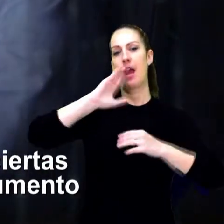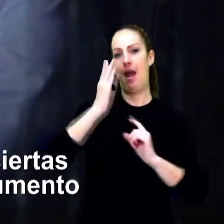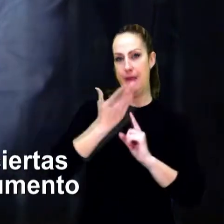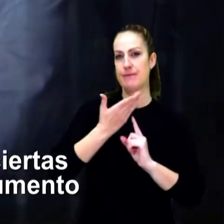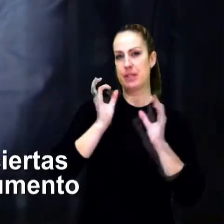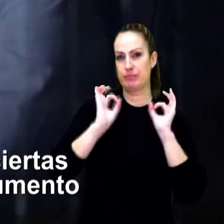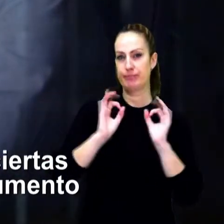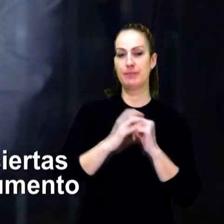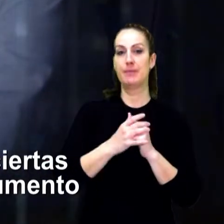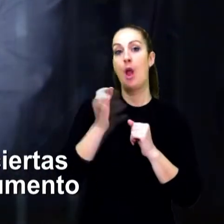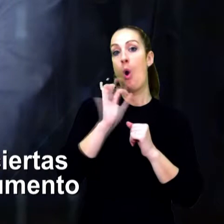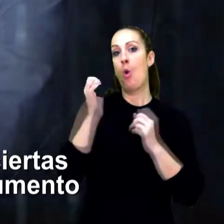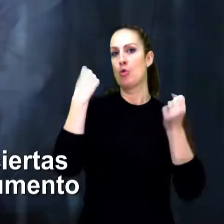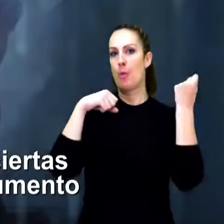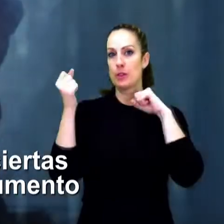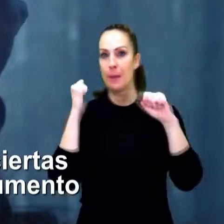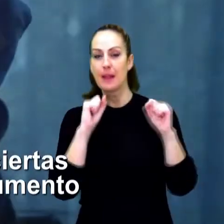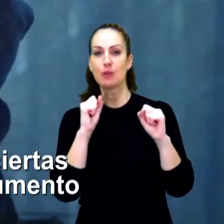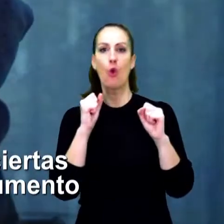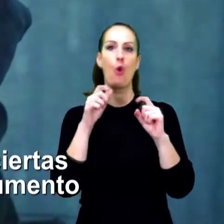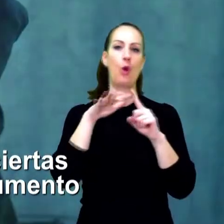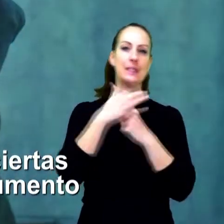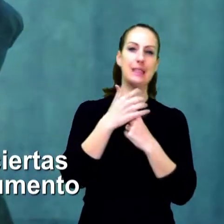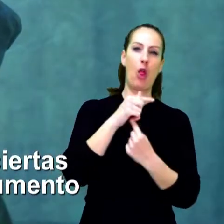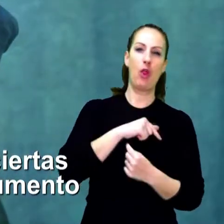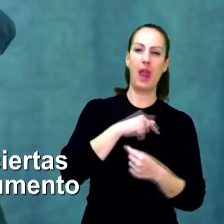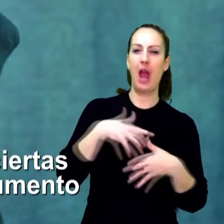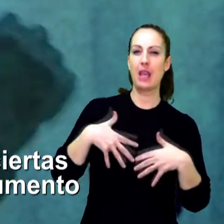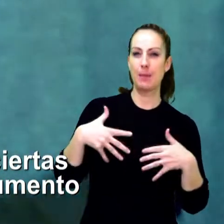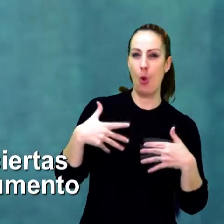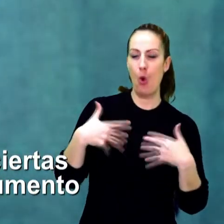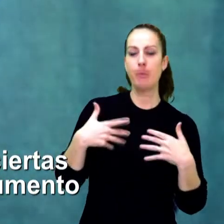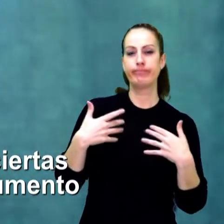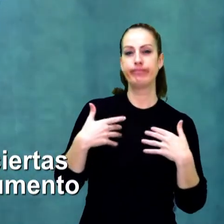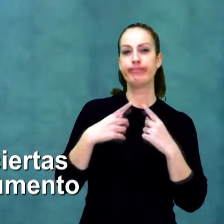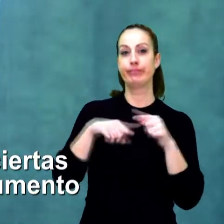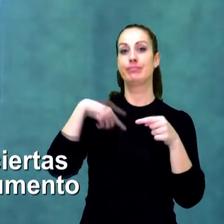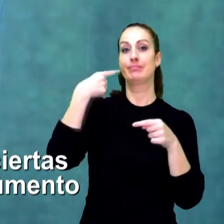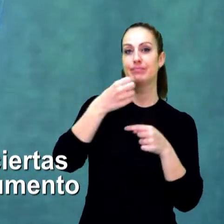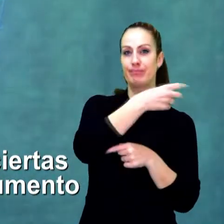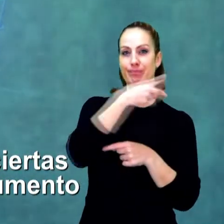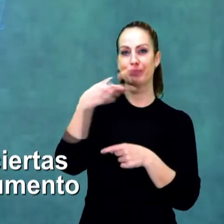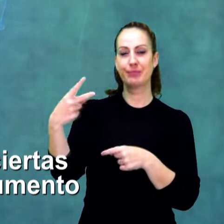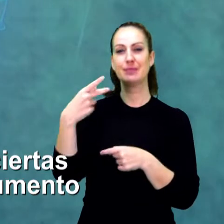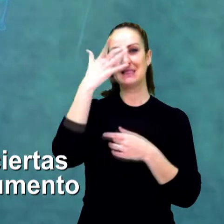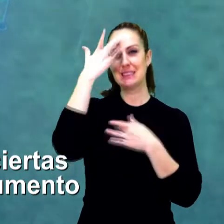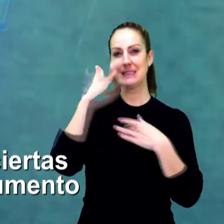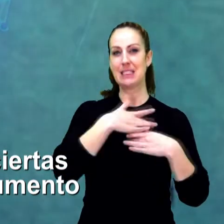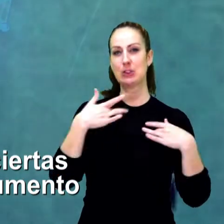ánimo y nuestro comportamiento. Surgen así ciertas sintomatologías de malestar